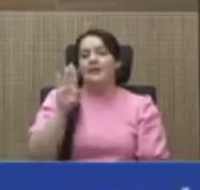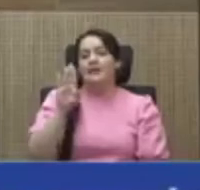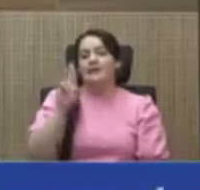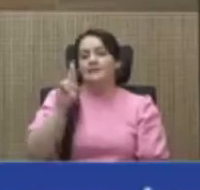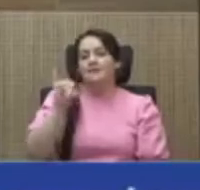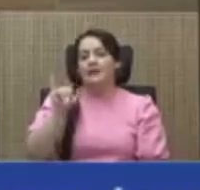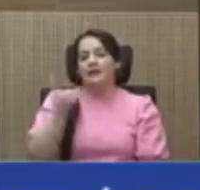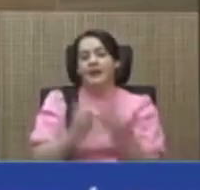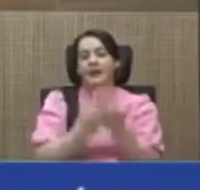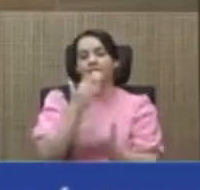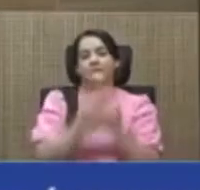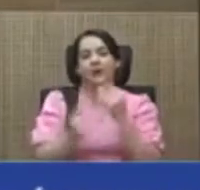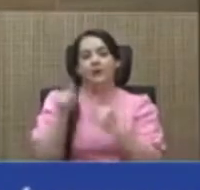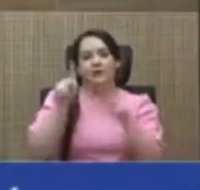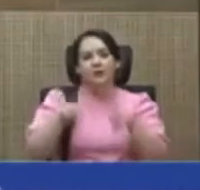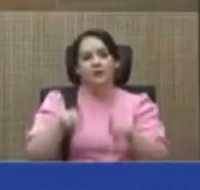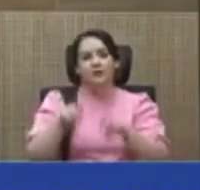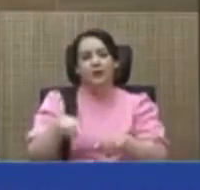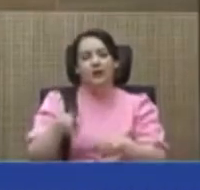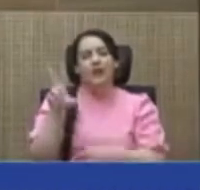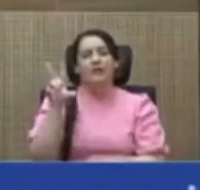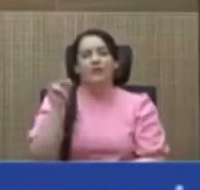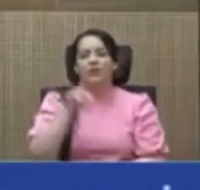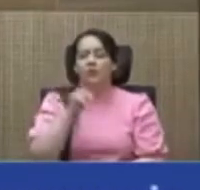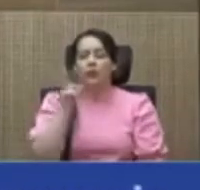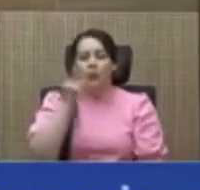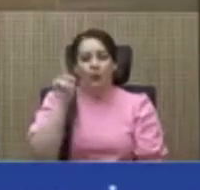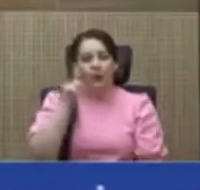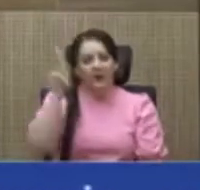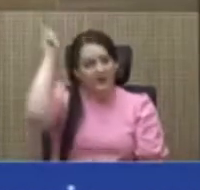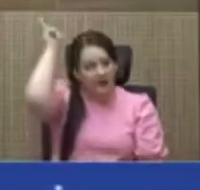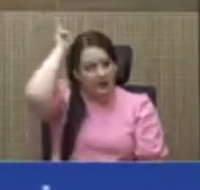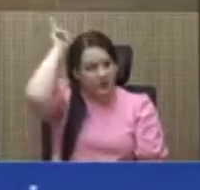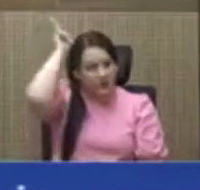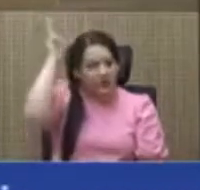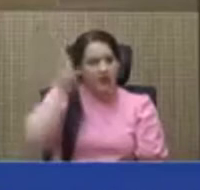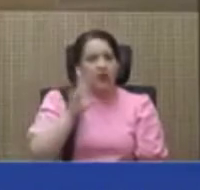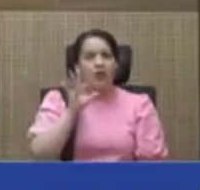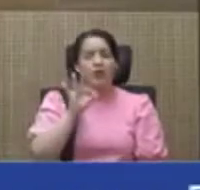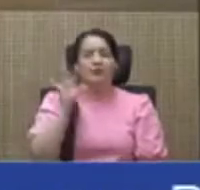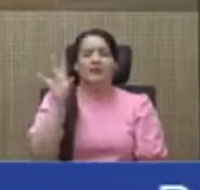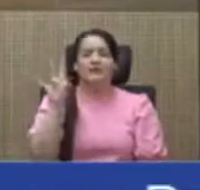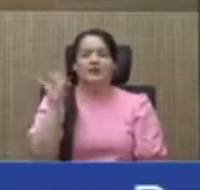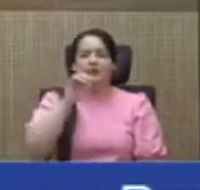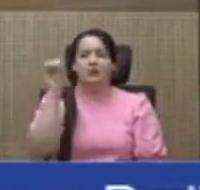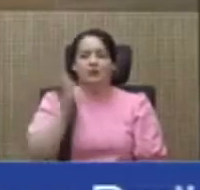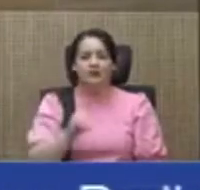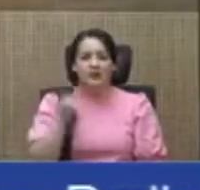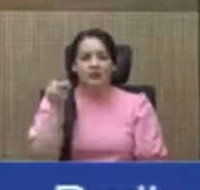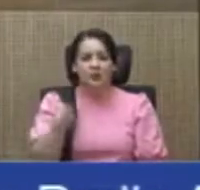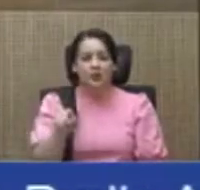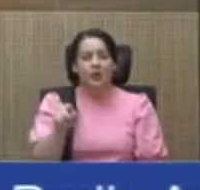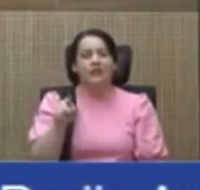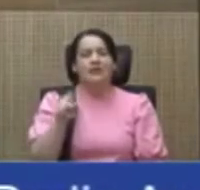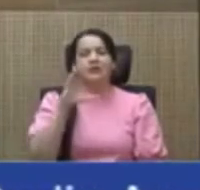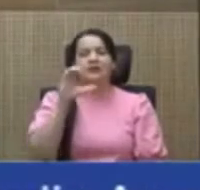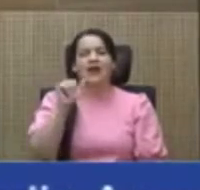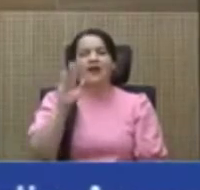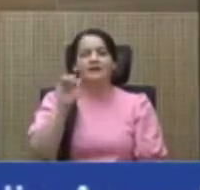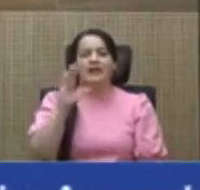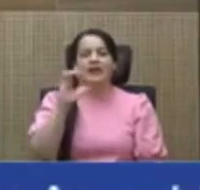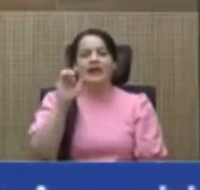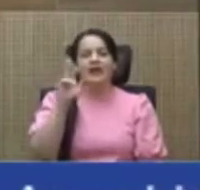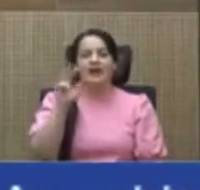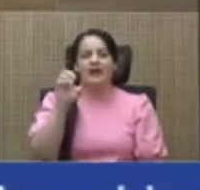Más del 97% del territorio de los cabécares en Chinaquichá, más del 97%